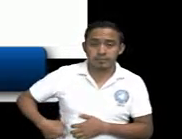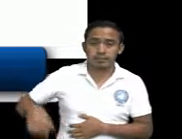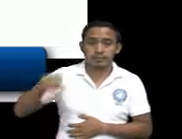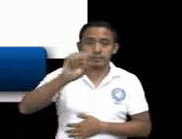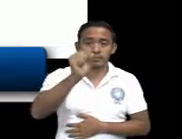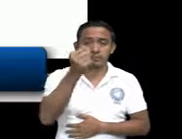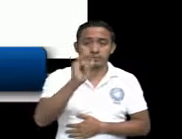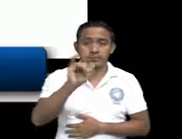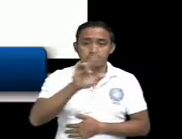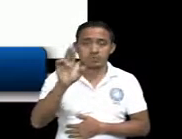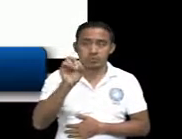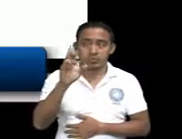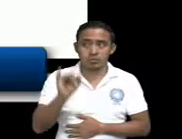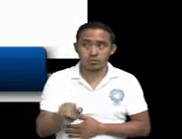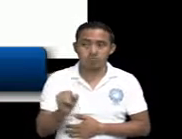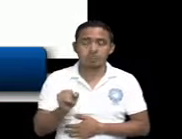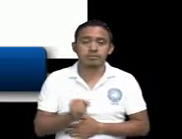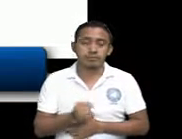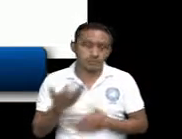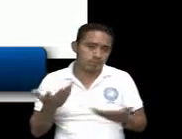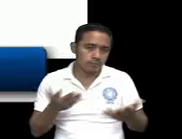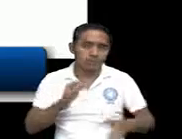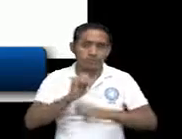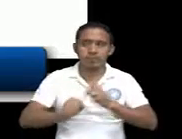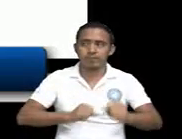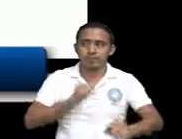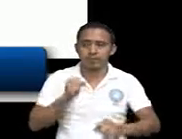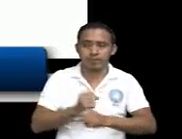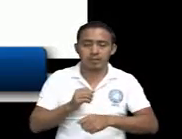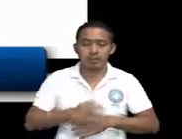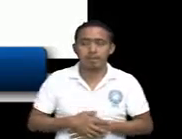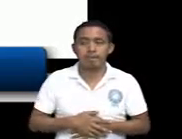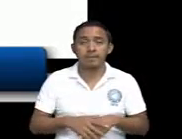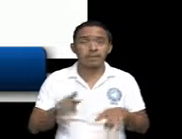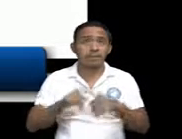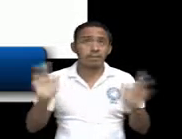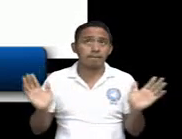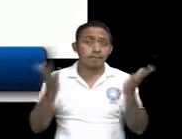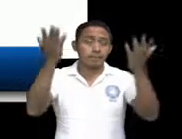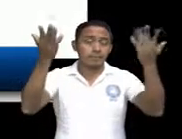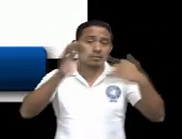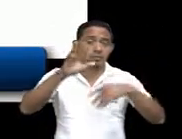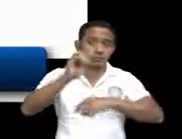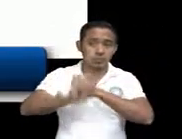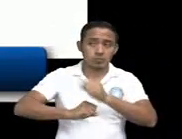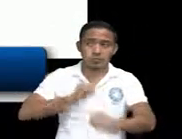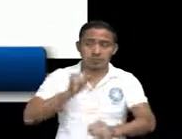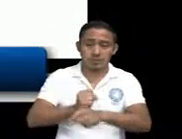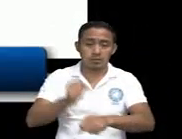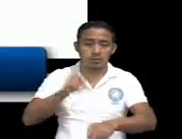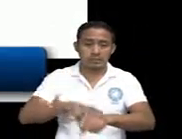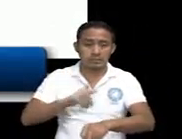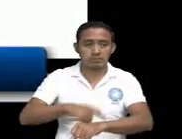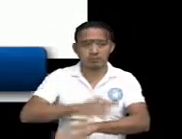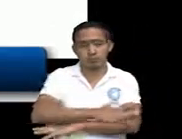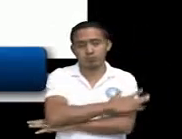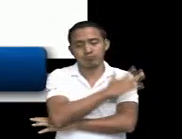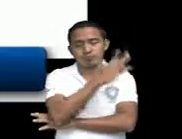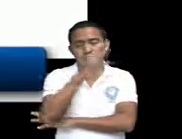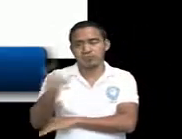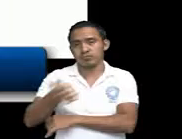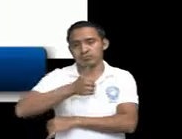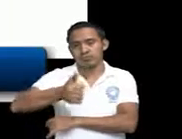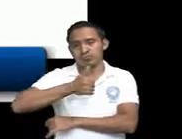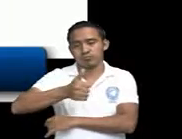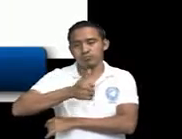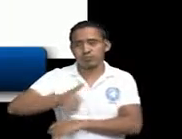alcohólico, pues no hay una edad específica. Uh-huh. Siempre en las personas mayores de 50 años tienen más predisposición por el tiempo que llevan ingiriendo alcohol. Pero